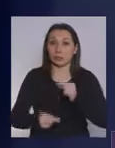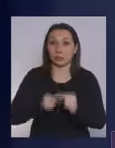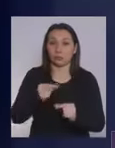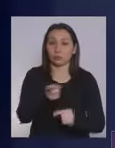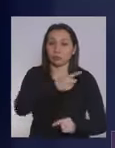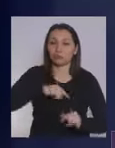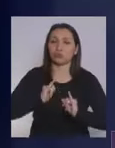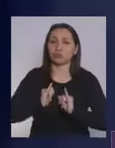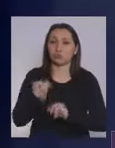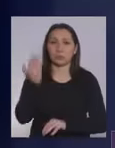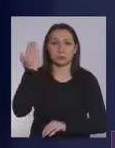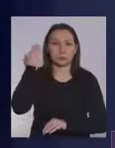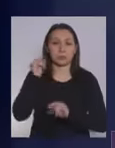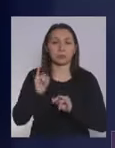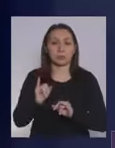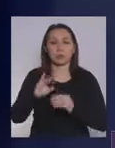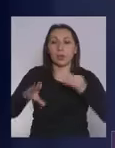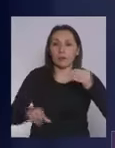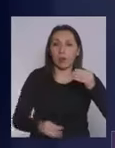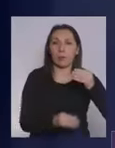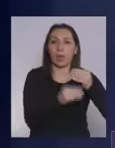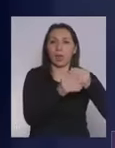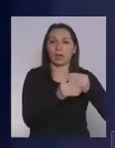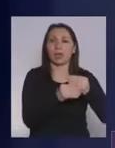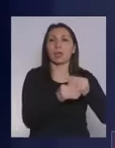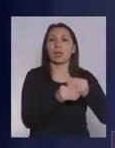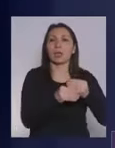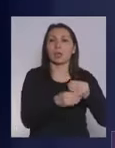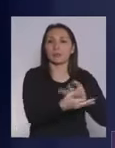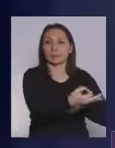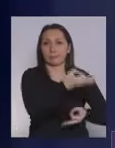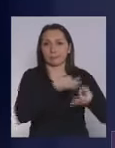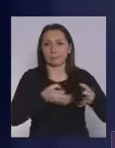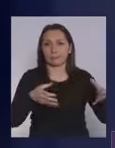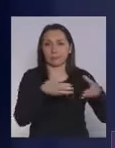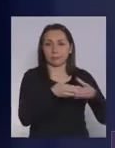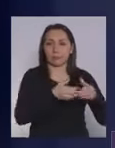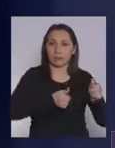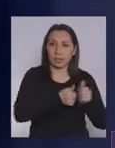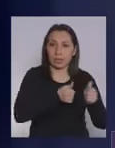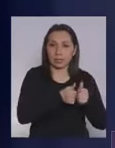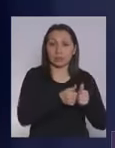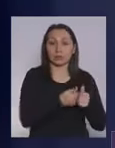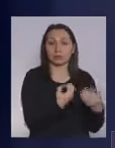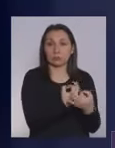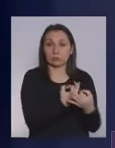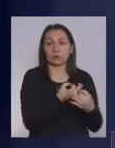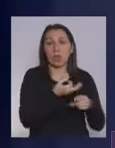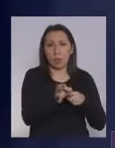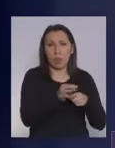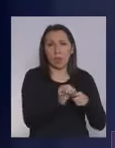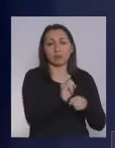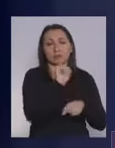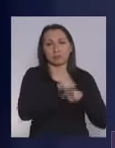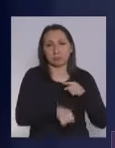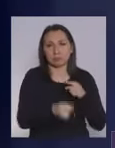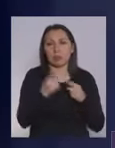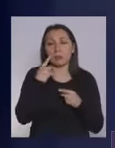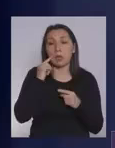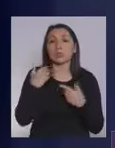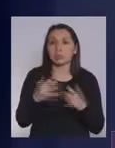informamos hace un tiempo atrás que íbamos a incorporar los criterios que nos había recomendado el consejo de sol hemos estado en conversaciones